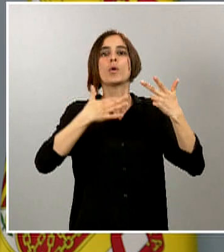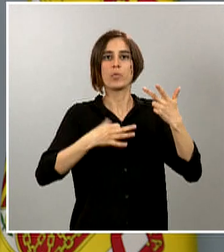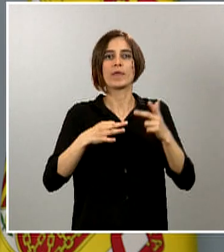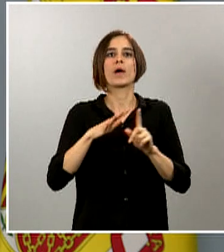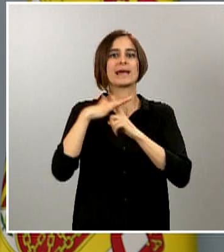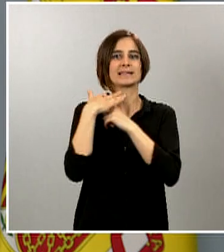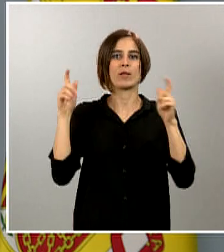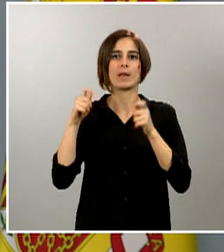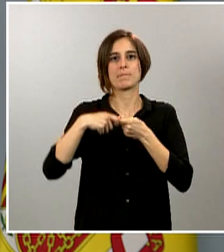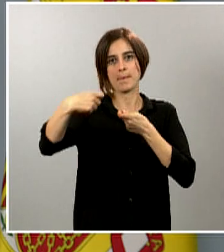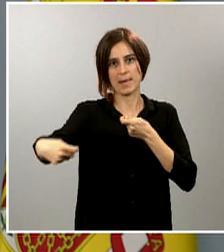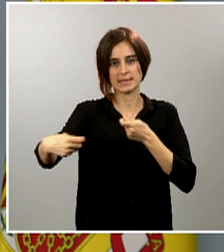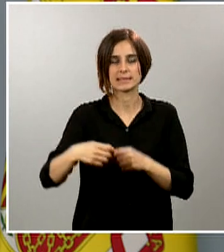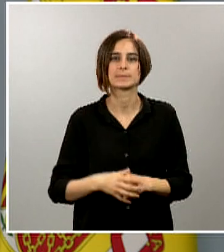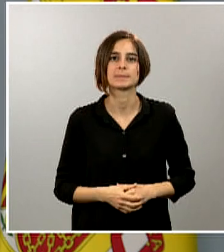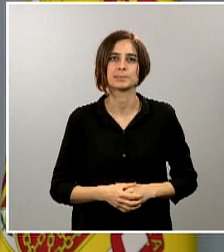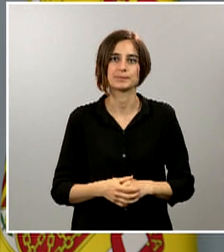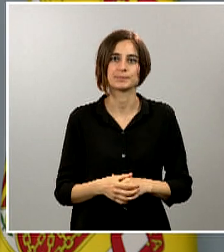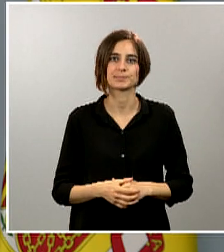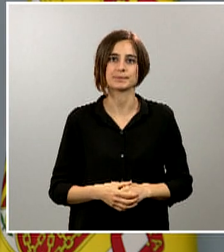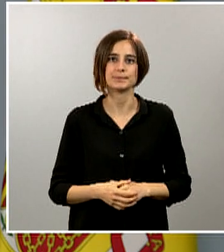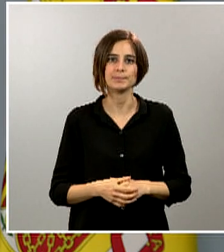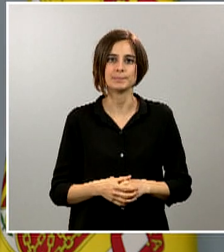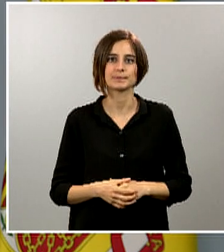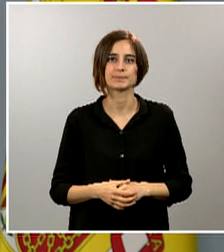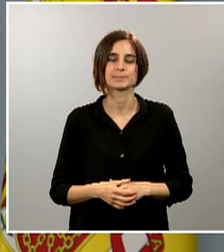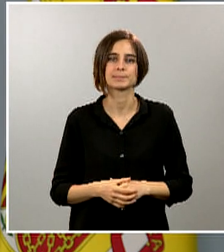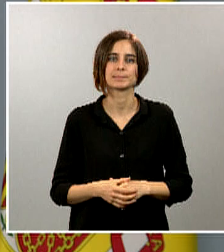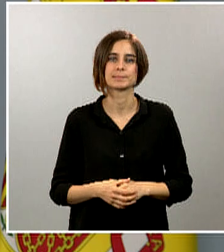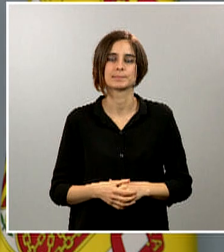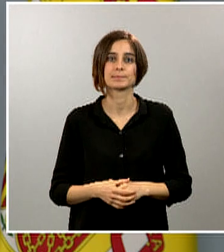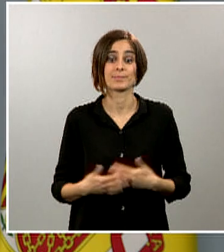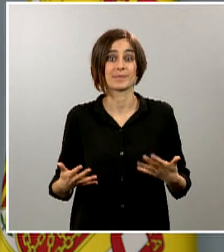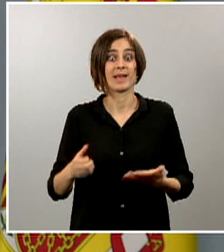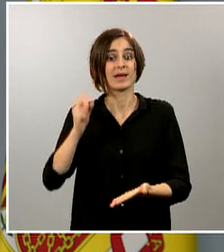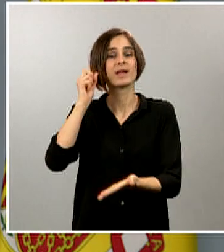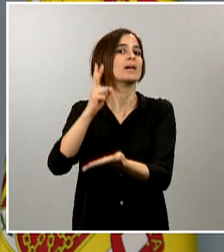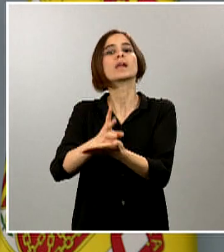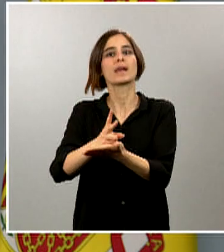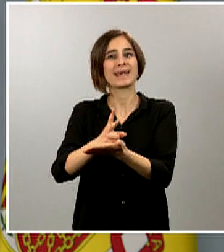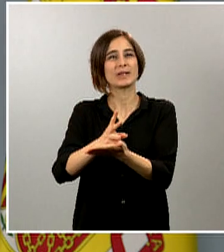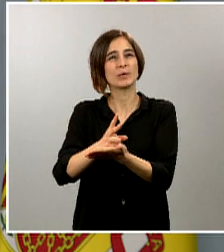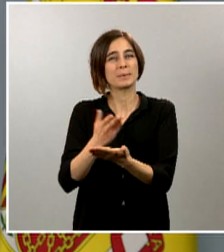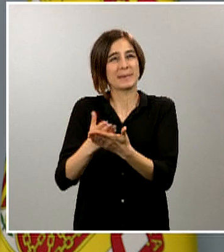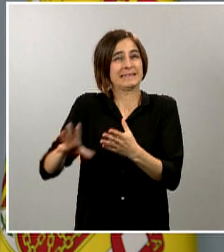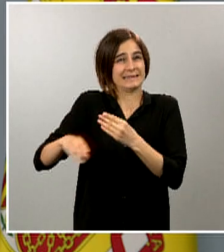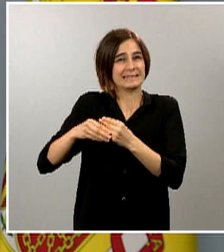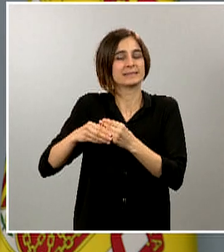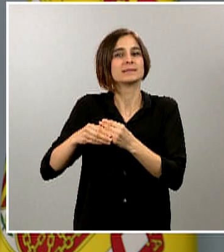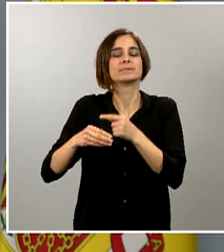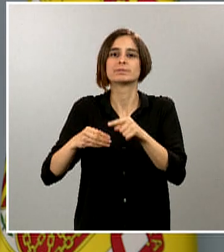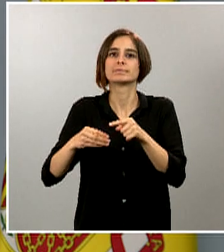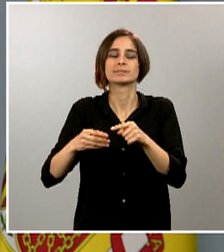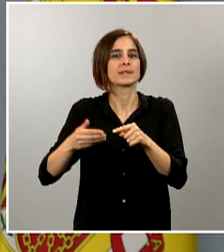alarma. Pero ese reto complementario determina, y es necesario y preciso,